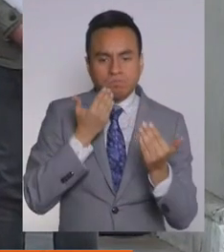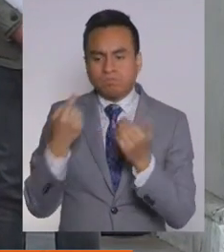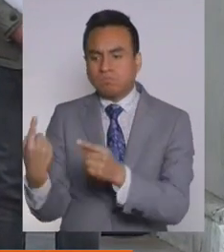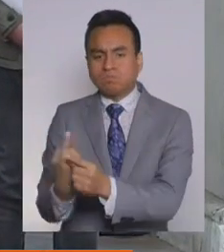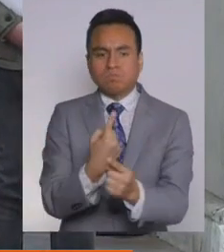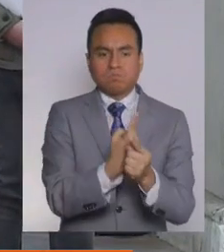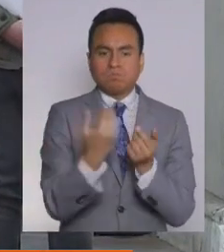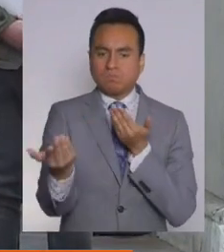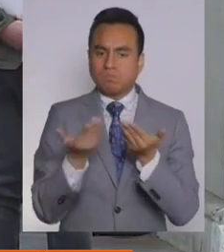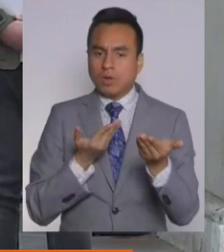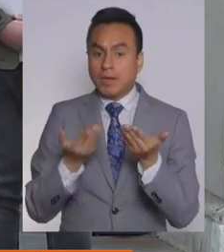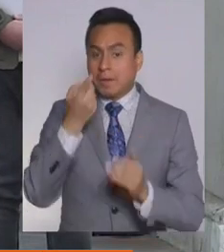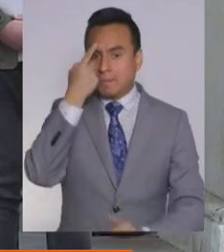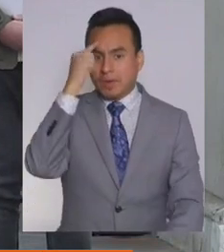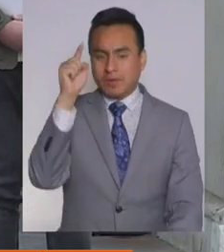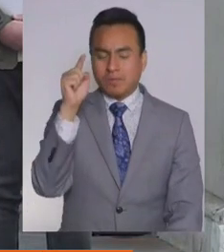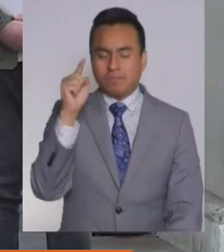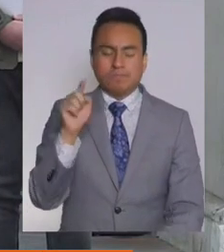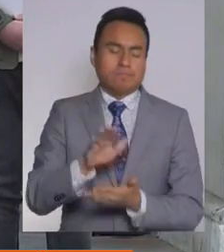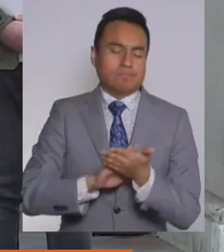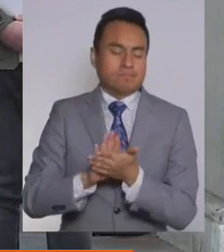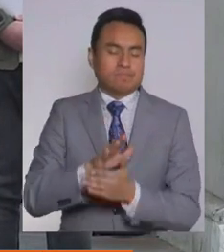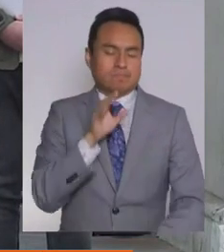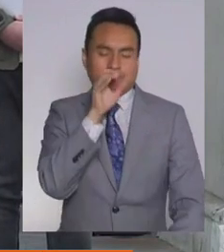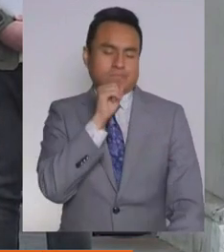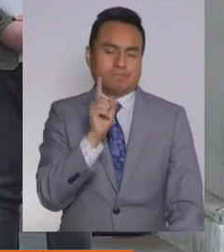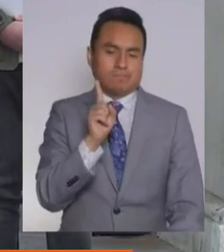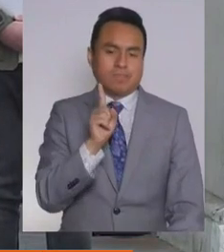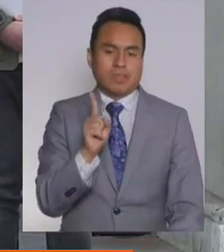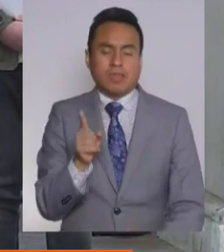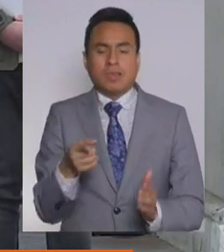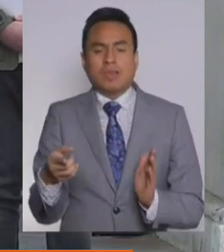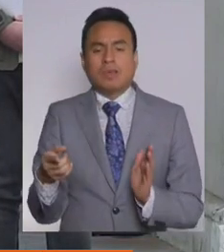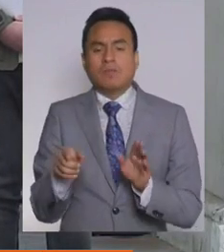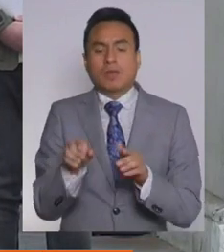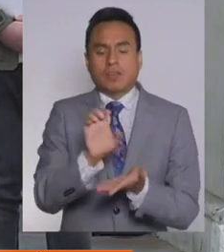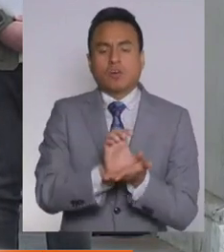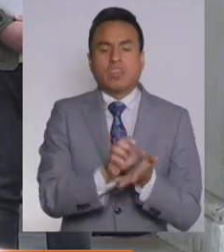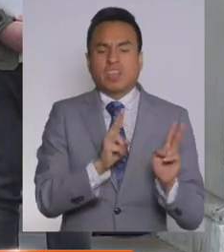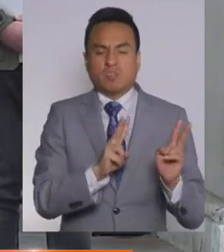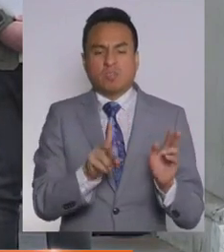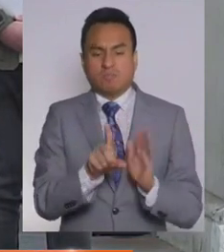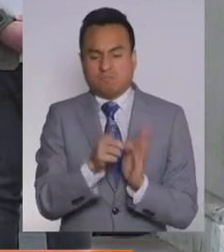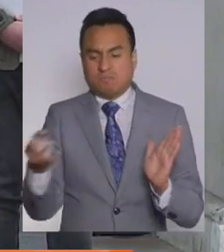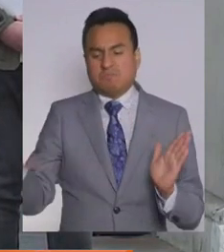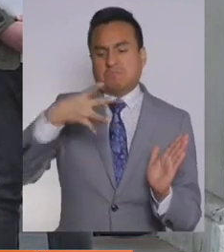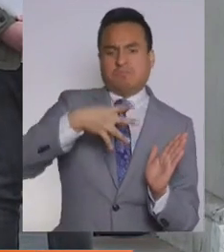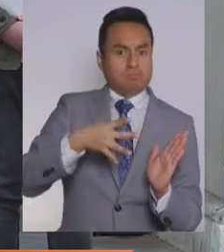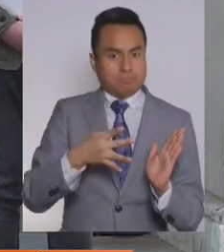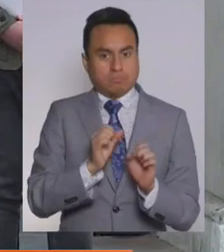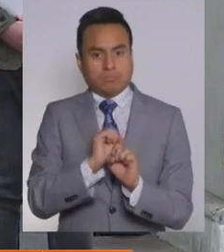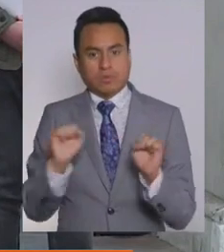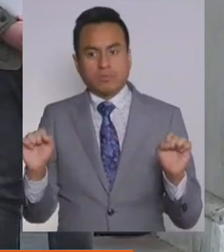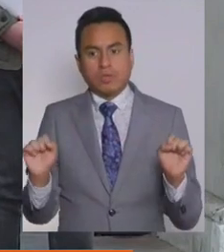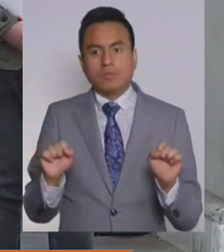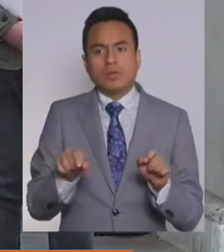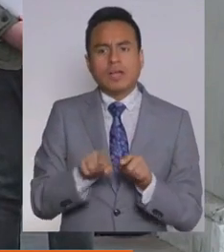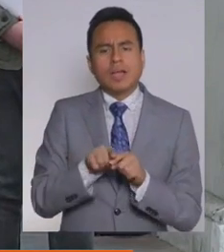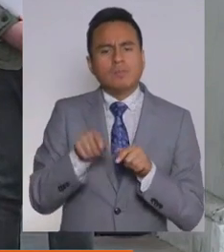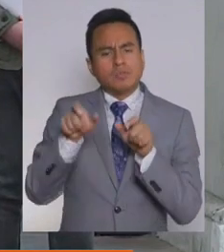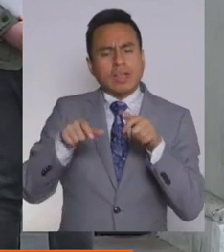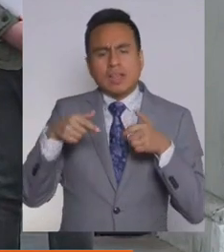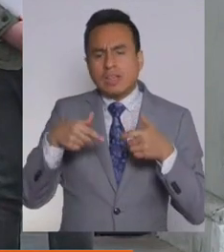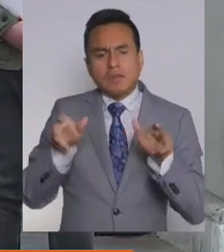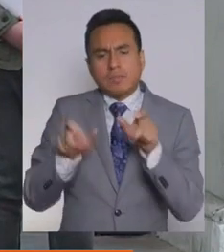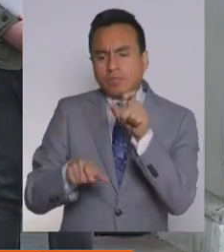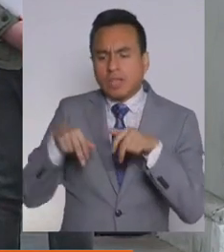pero evidentemente no se puede tolerar que se pase por encima el Estado de Derecho y en este caso, por ejemplo, la libre circulación